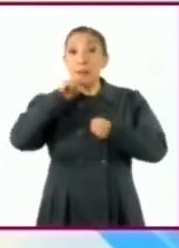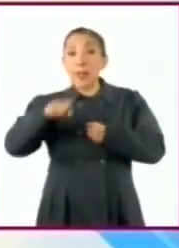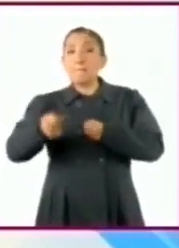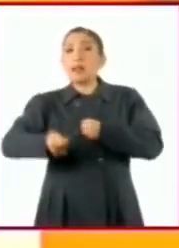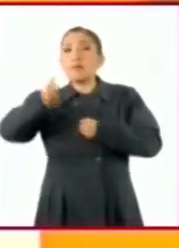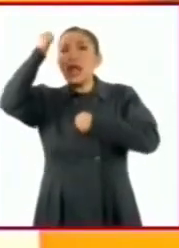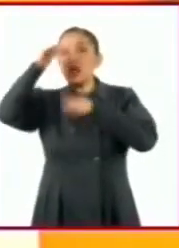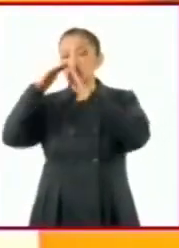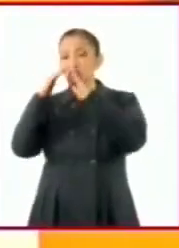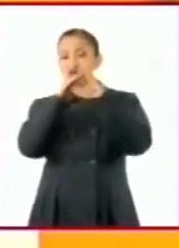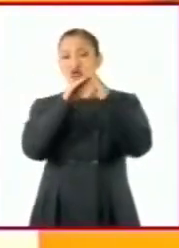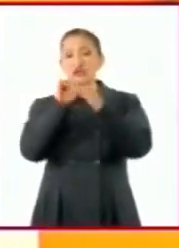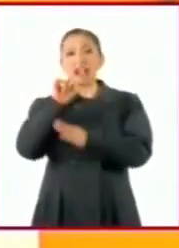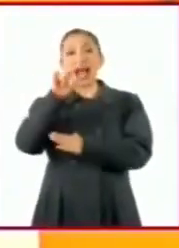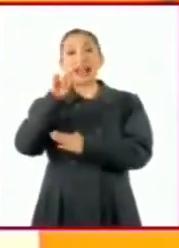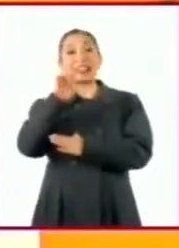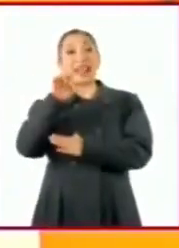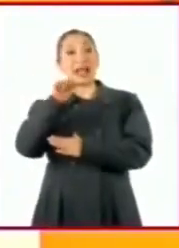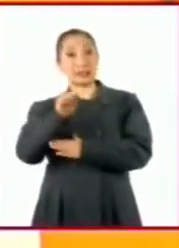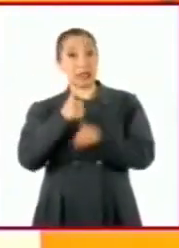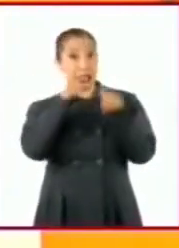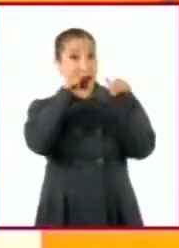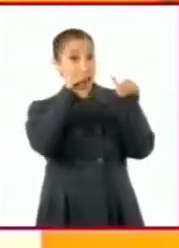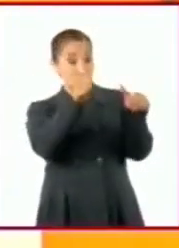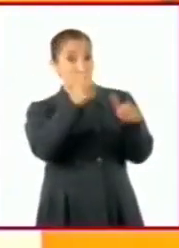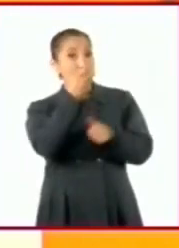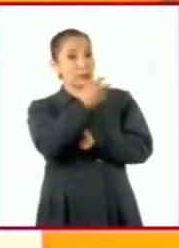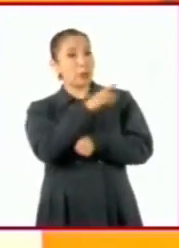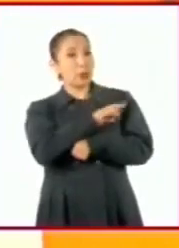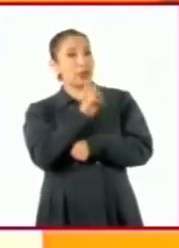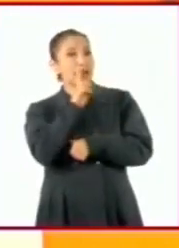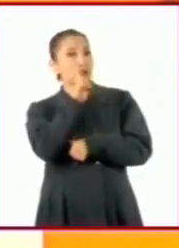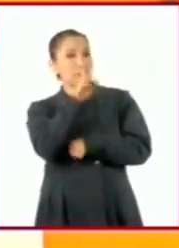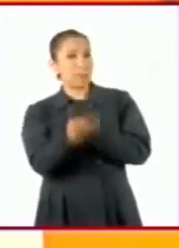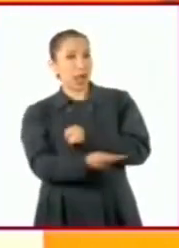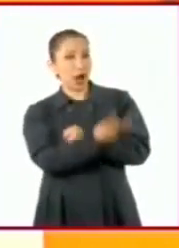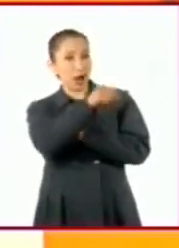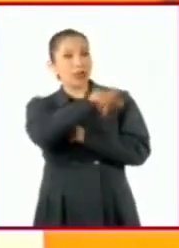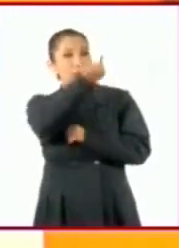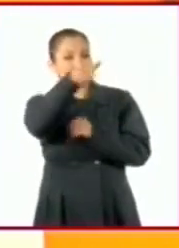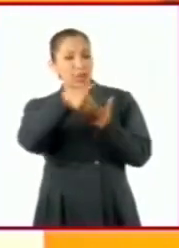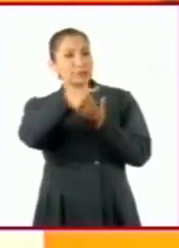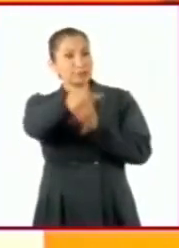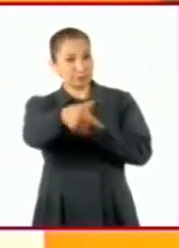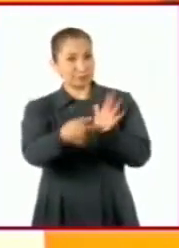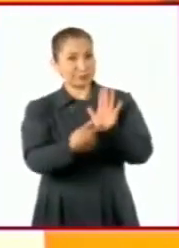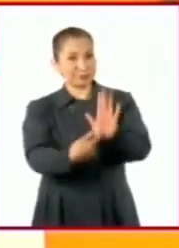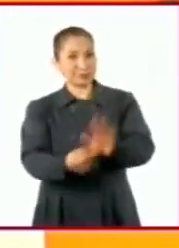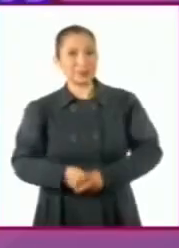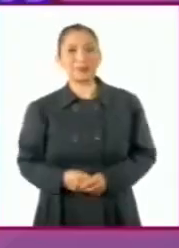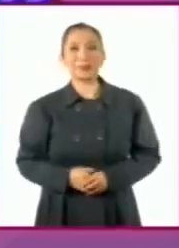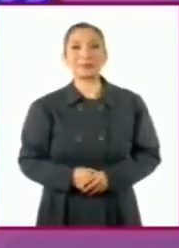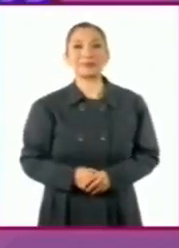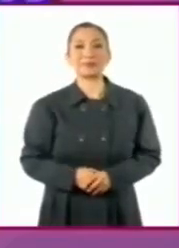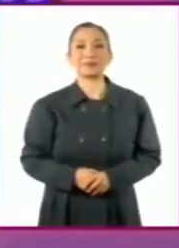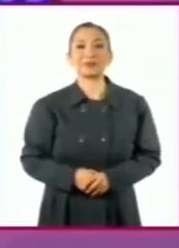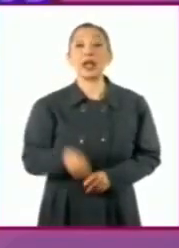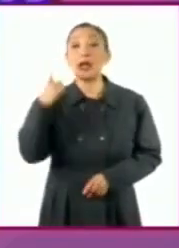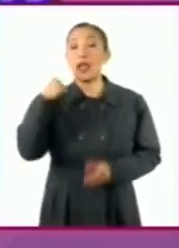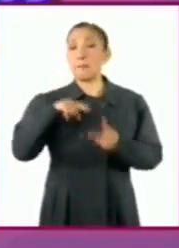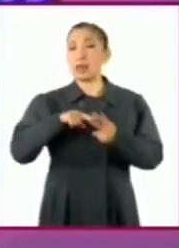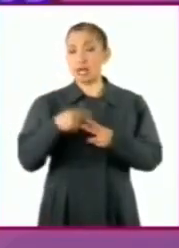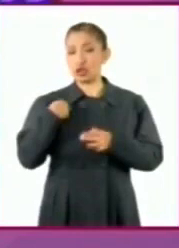aldeas. Presten mucha atención para que puedan responder las preguntas que más adelante les presentaremos. Para